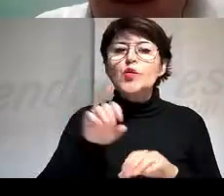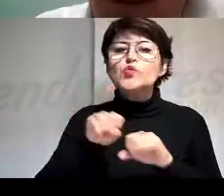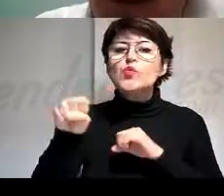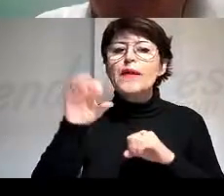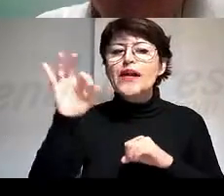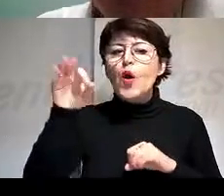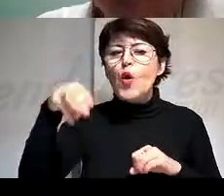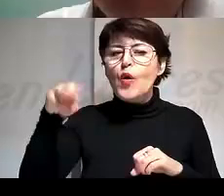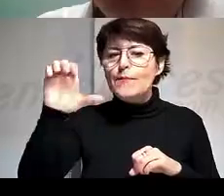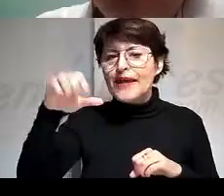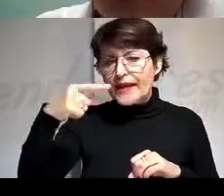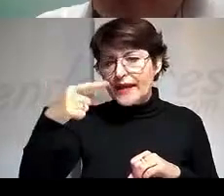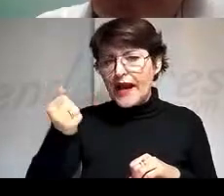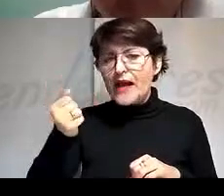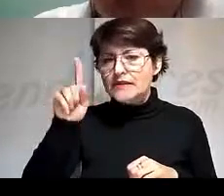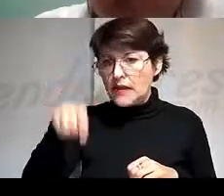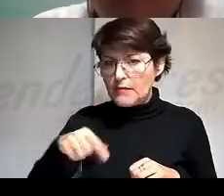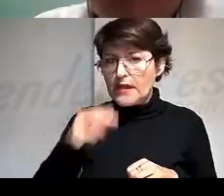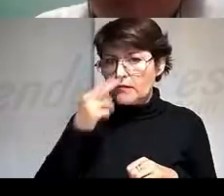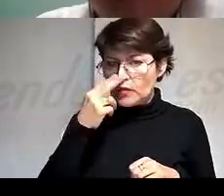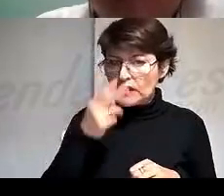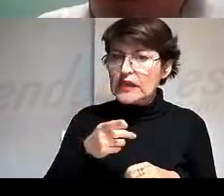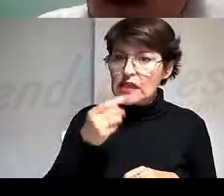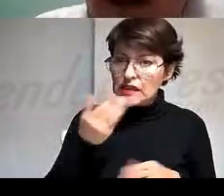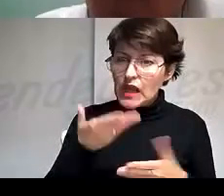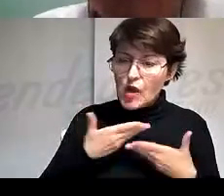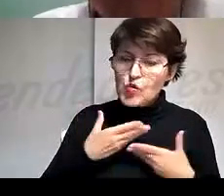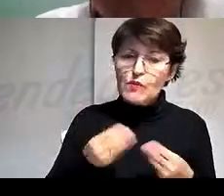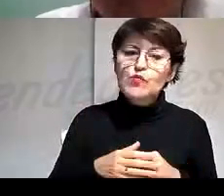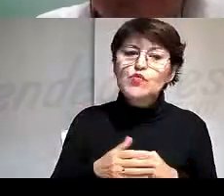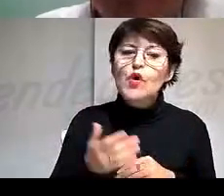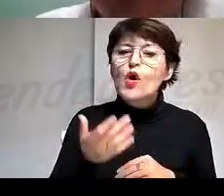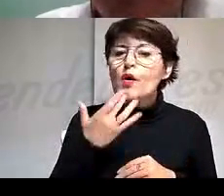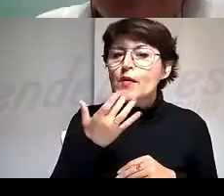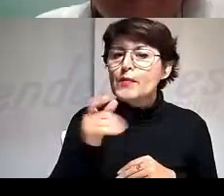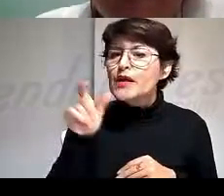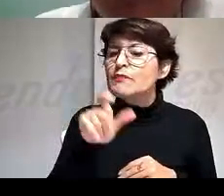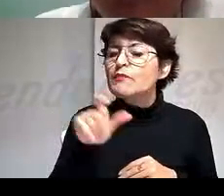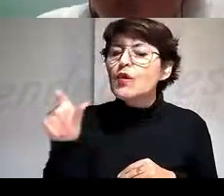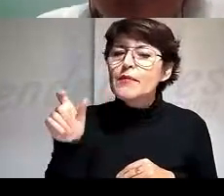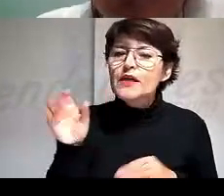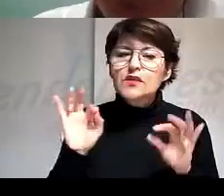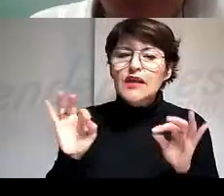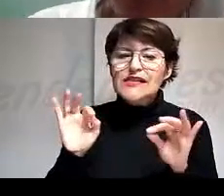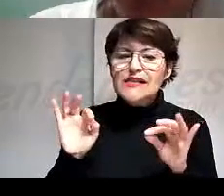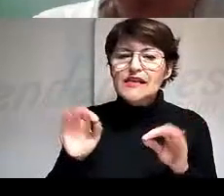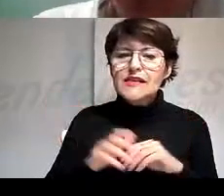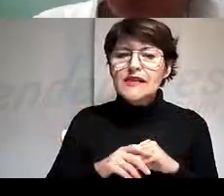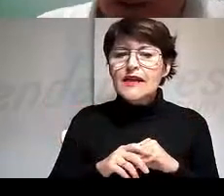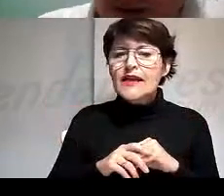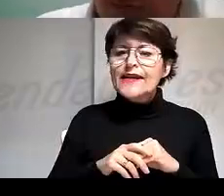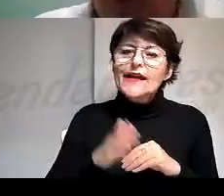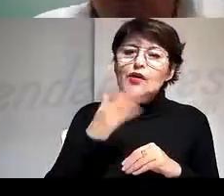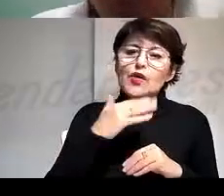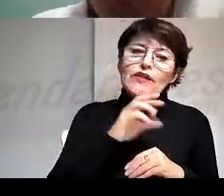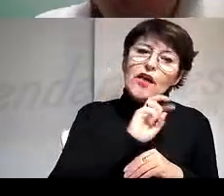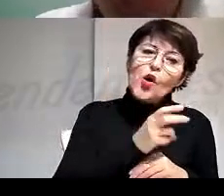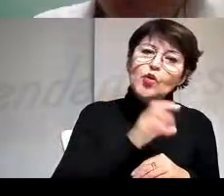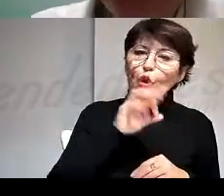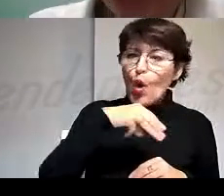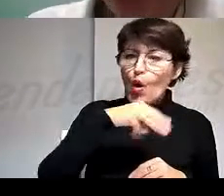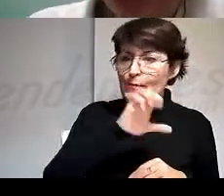muy interesante, sobre todo en aquellas personas que no aportan omega 3 por otras vías, que veremos después